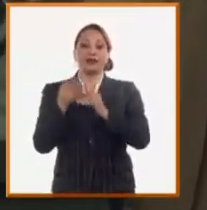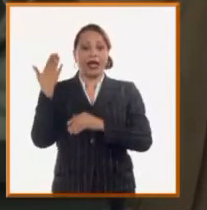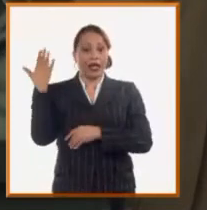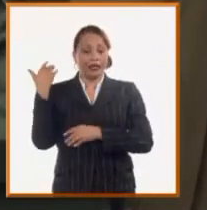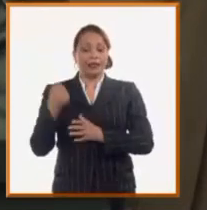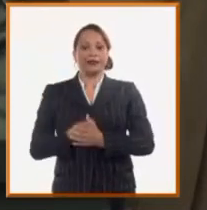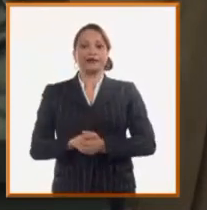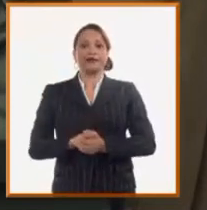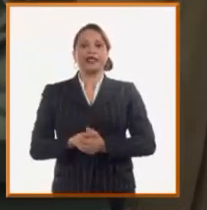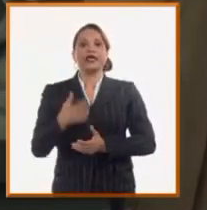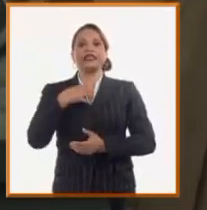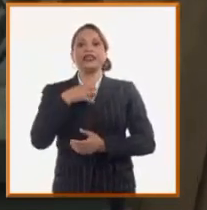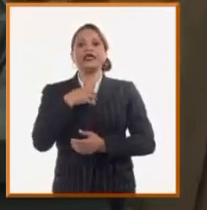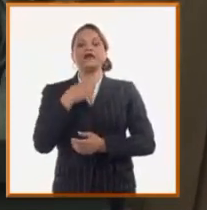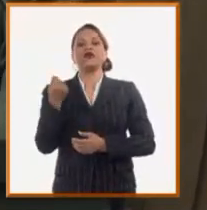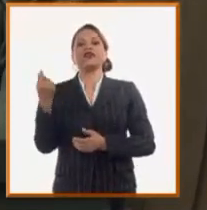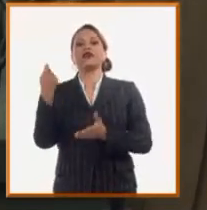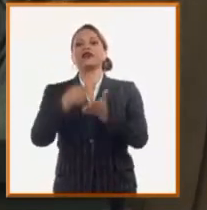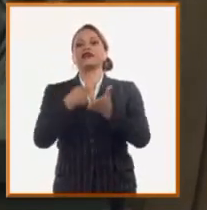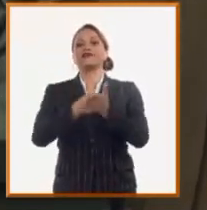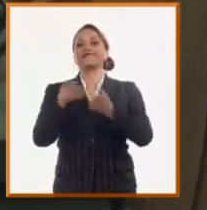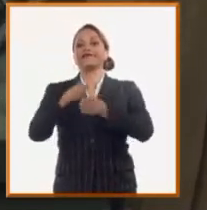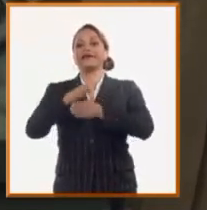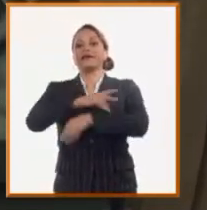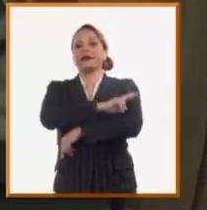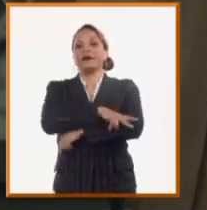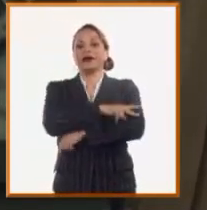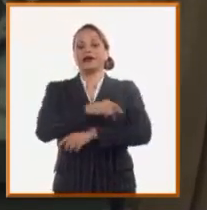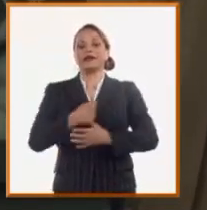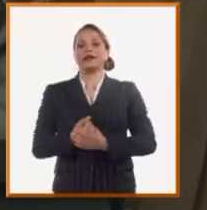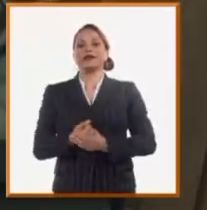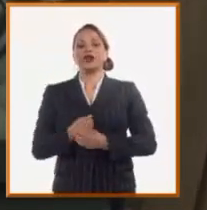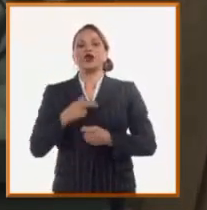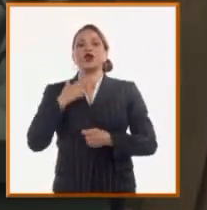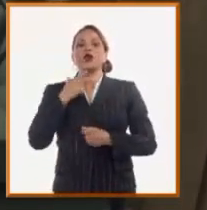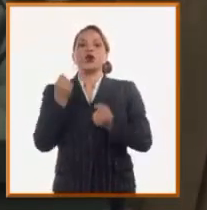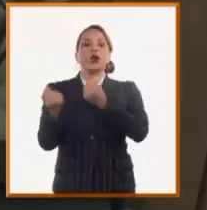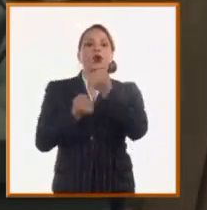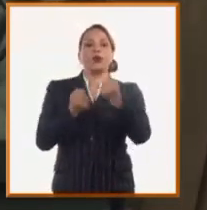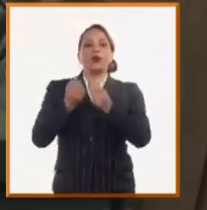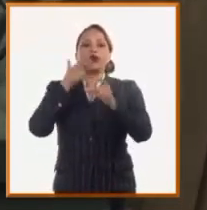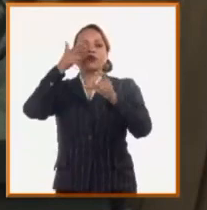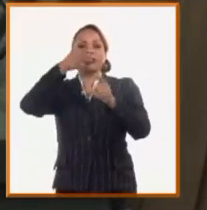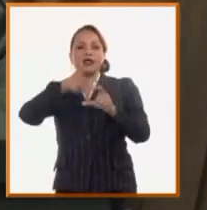Teníamos créditos de un grupo de países. Nos llegaba un combustible